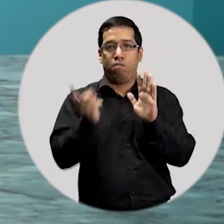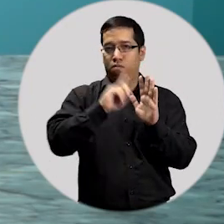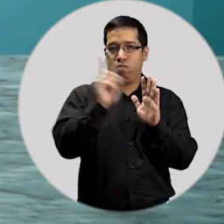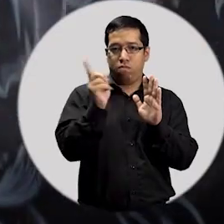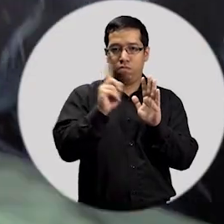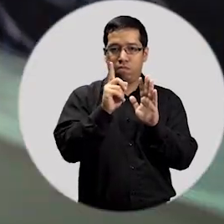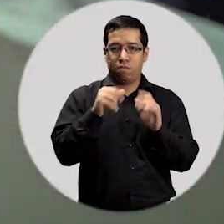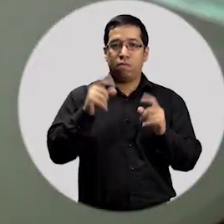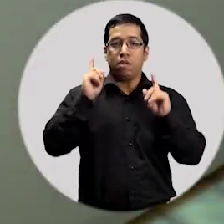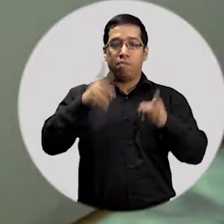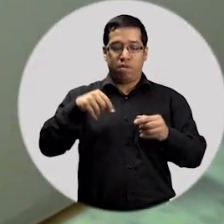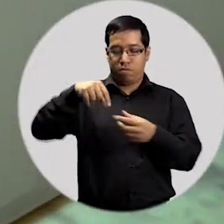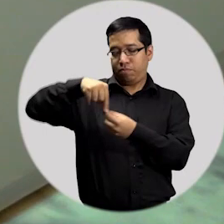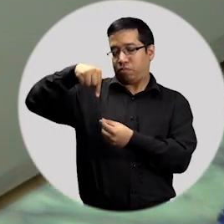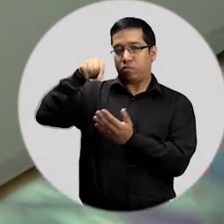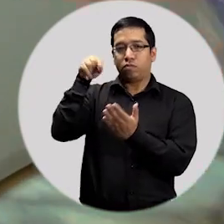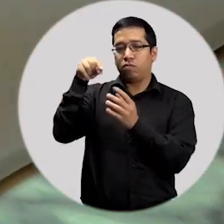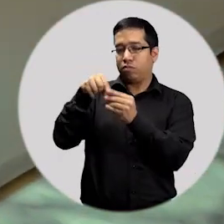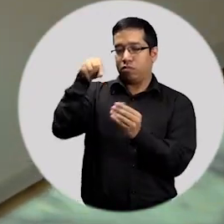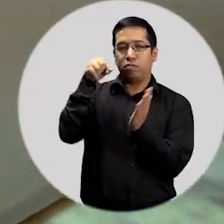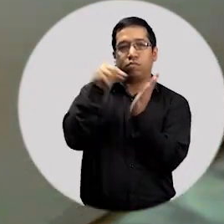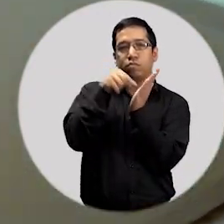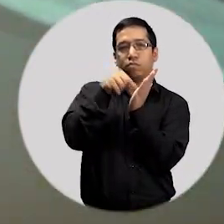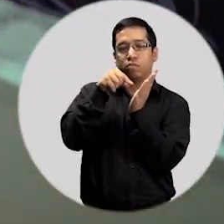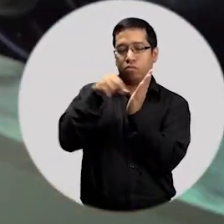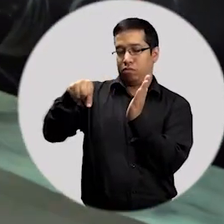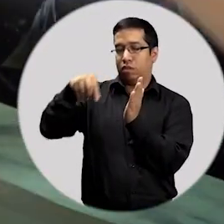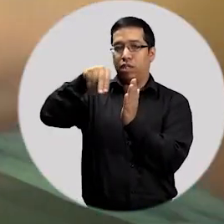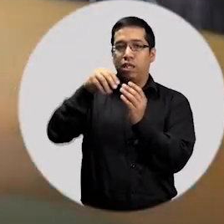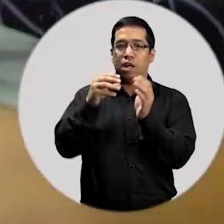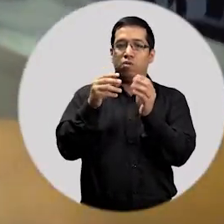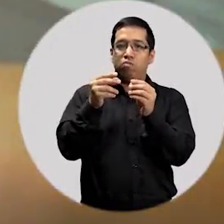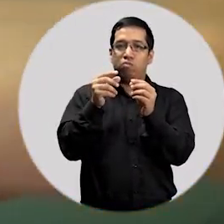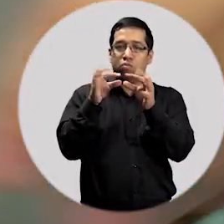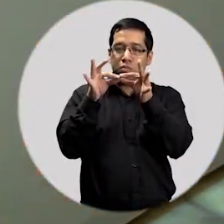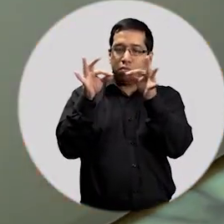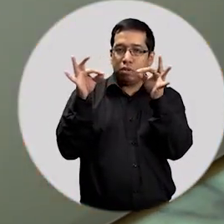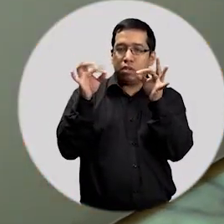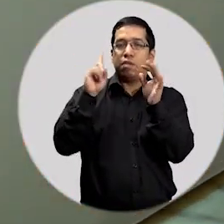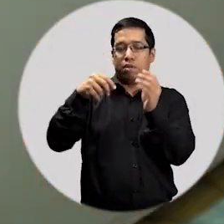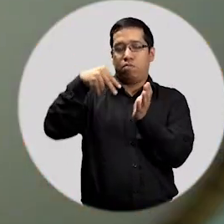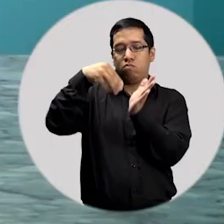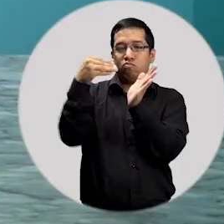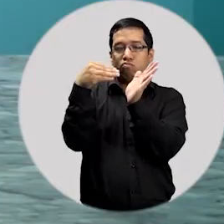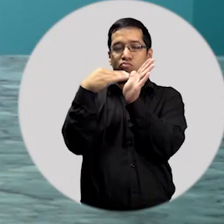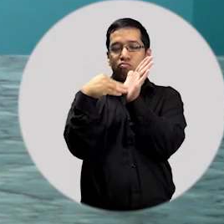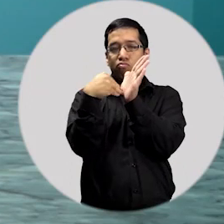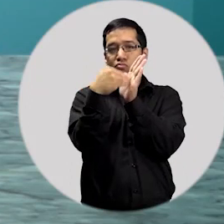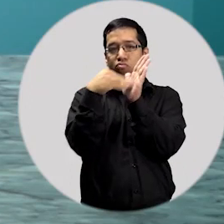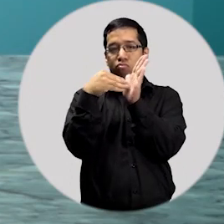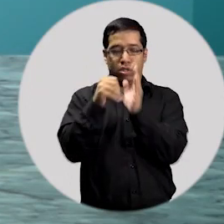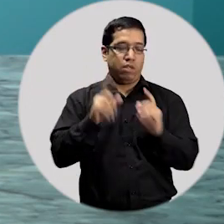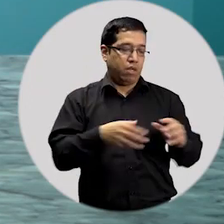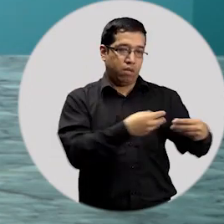dottings, y estos punteros que son de punta chata. Y un trapito también como para ir secando